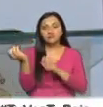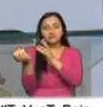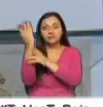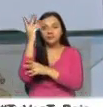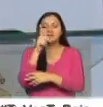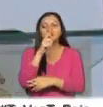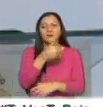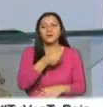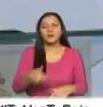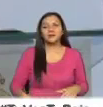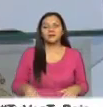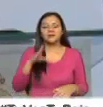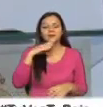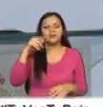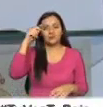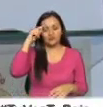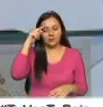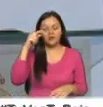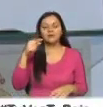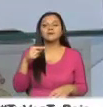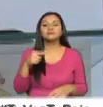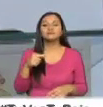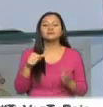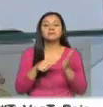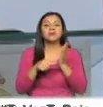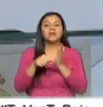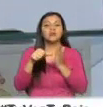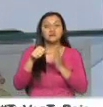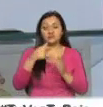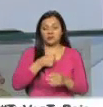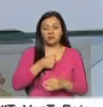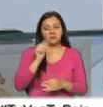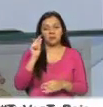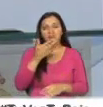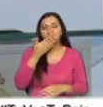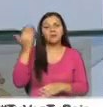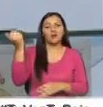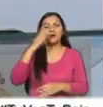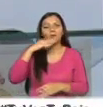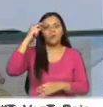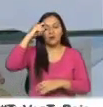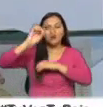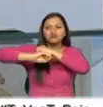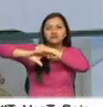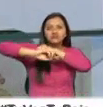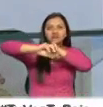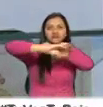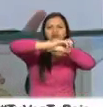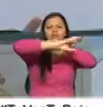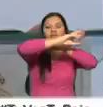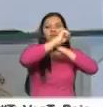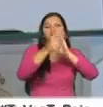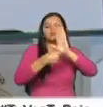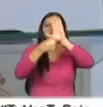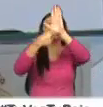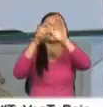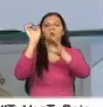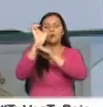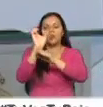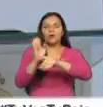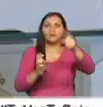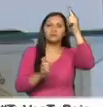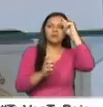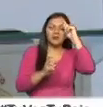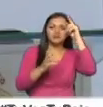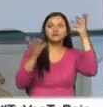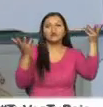Correa. El mejor ministro de turismo que ha tenido el Ecuador se llama Rafael Correa. Siempre pensando